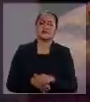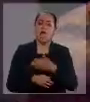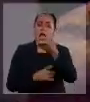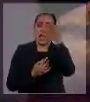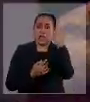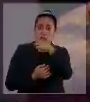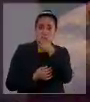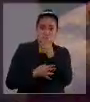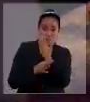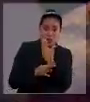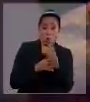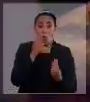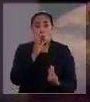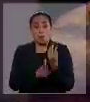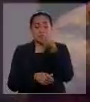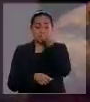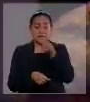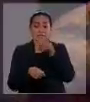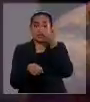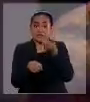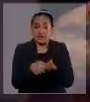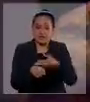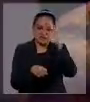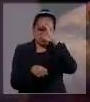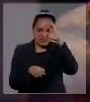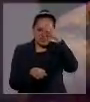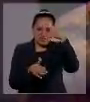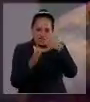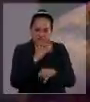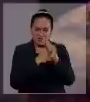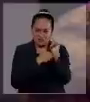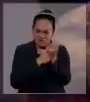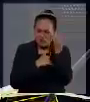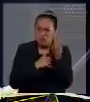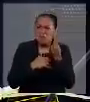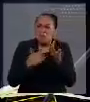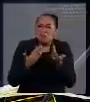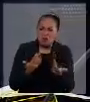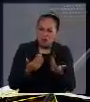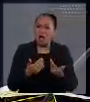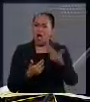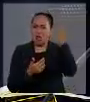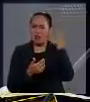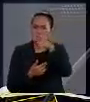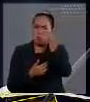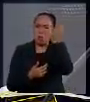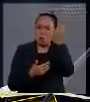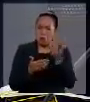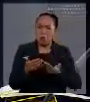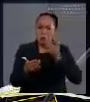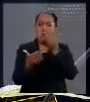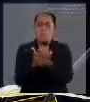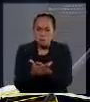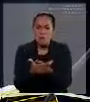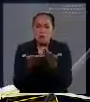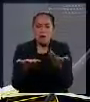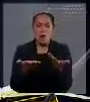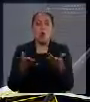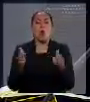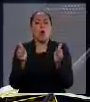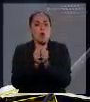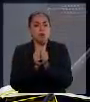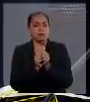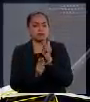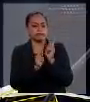Tecnología y Educación Superior, vincular la educación superior a este tema. Eso se le propuso incluso al candidato Enrique Peña Nieto